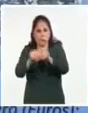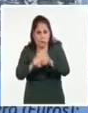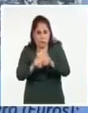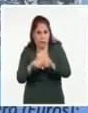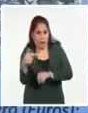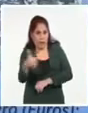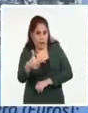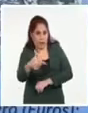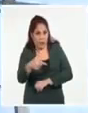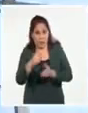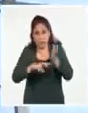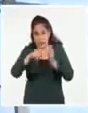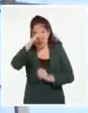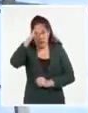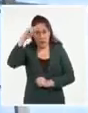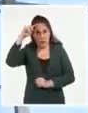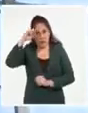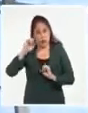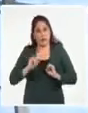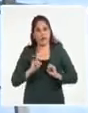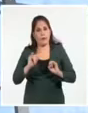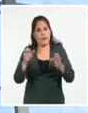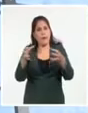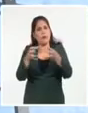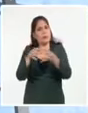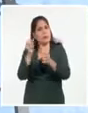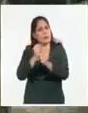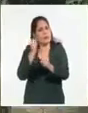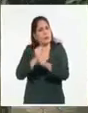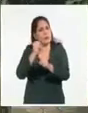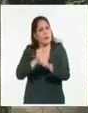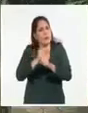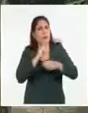Jatibonico, Santi Spíritus, Joel Mulet, Jorge B.